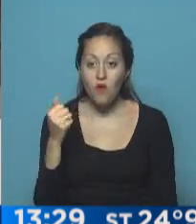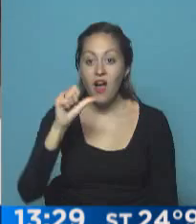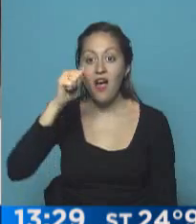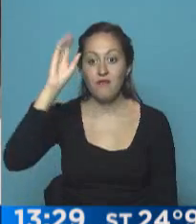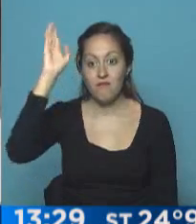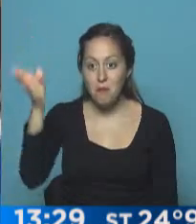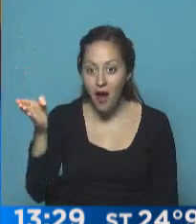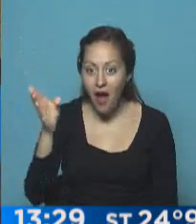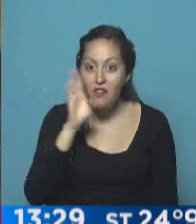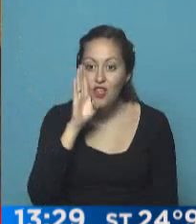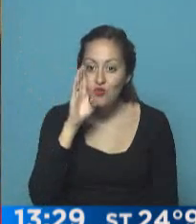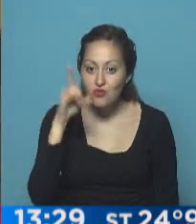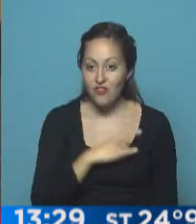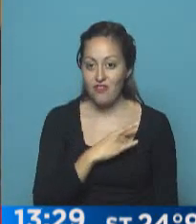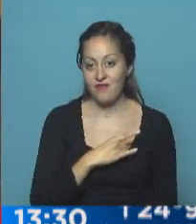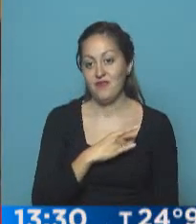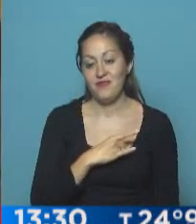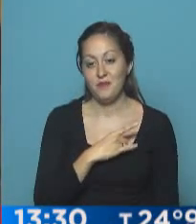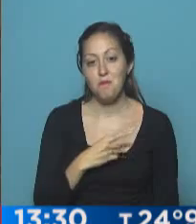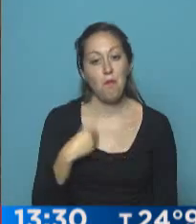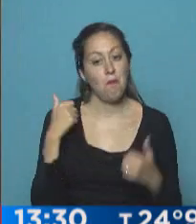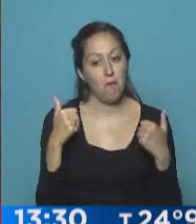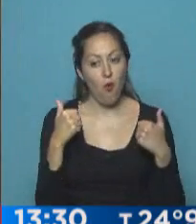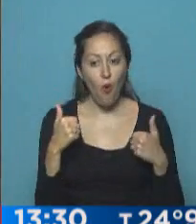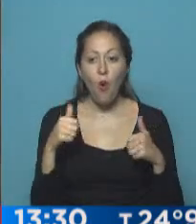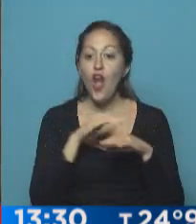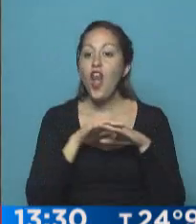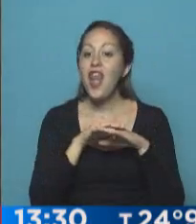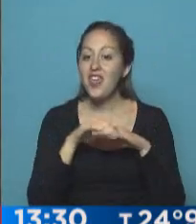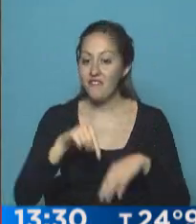harvard que es muy conocida así que son bastante es bastante bueno de argentina